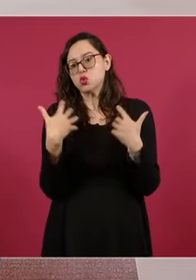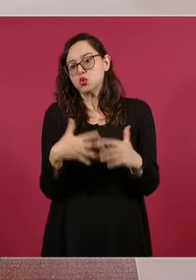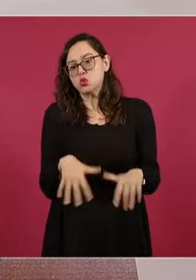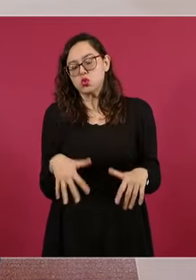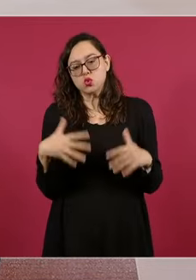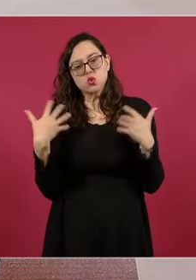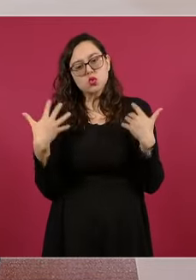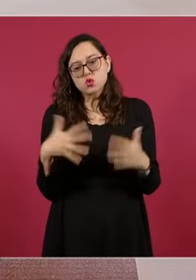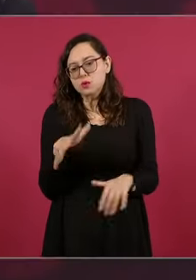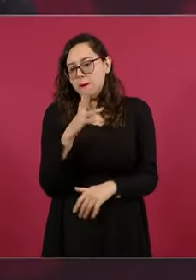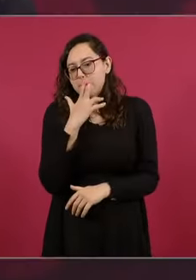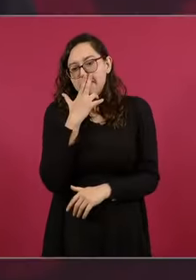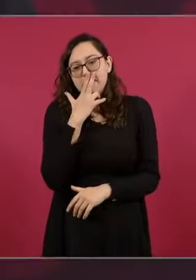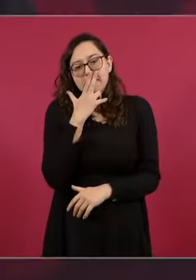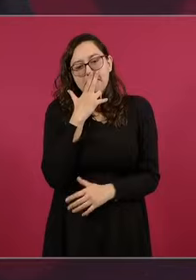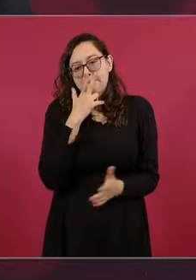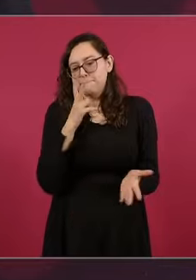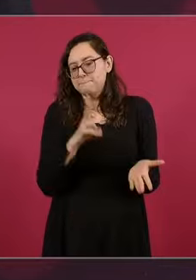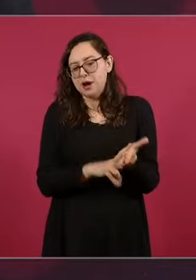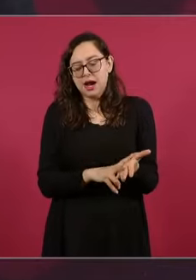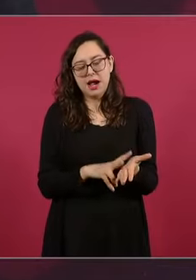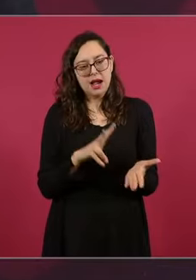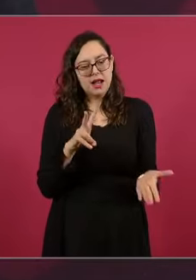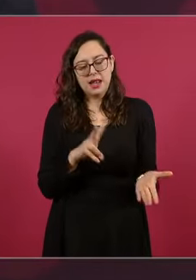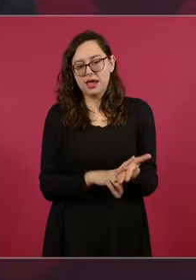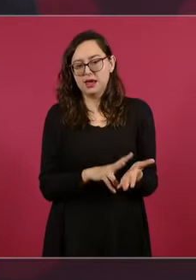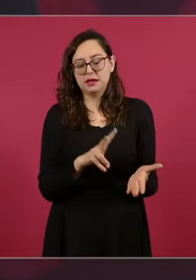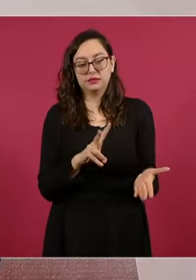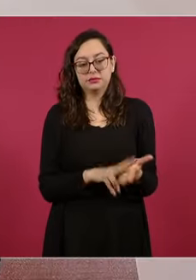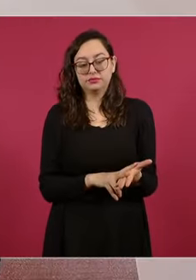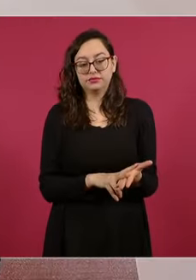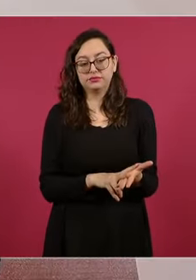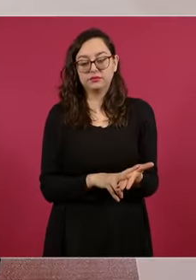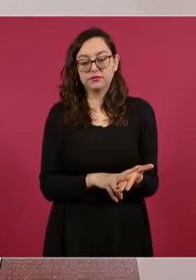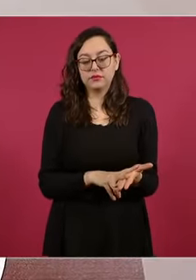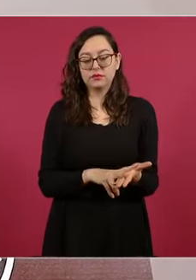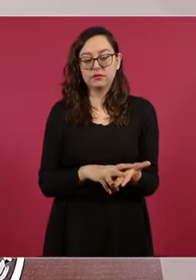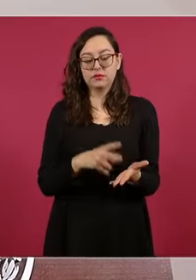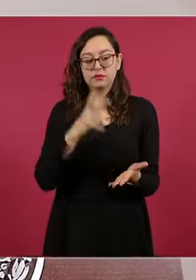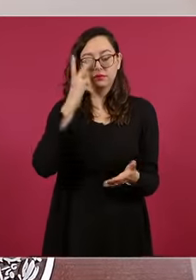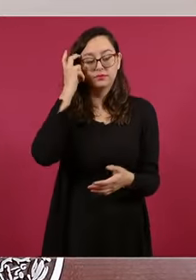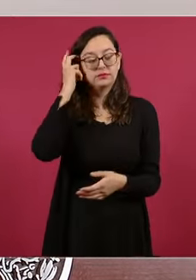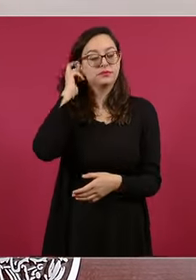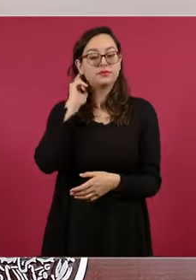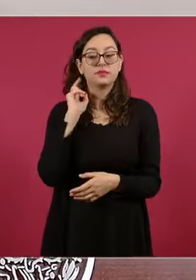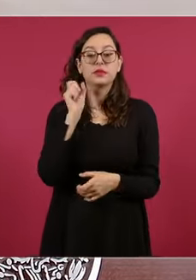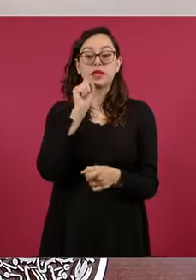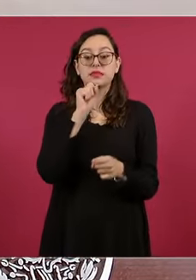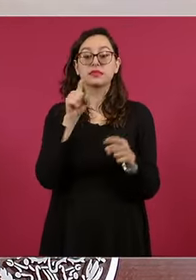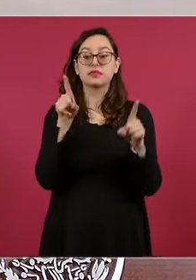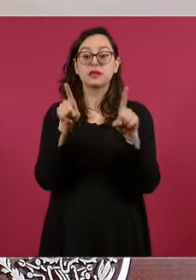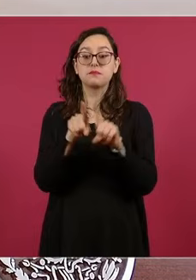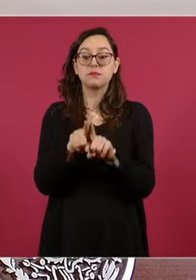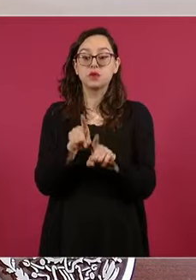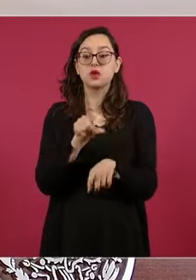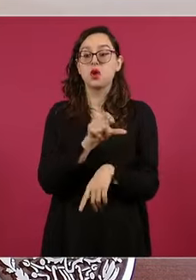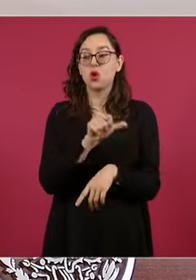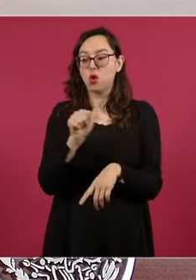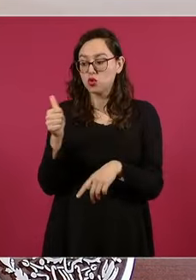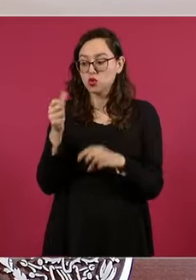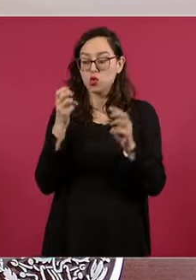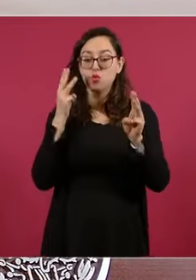monumentales son únicas. Y acabamos de estar también en el Museo de los Pueblos, lo que